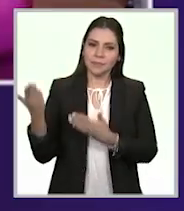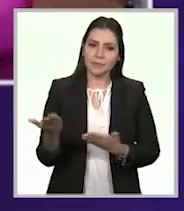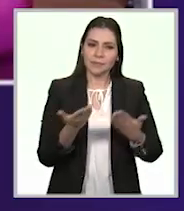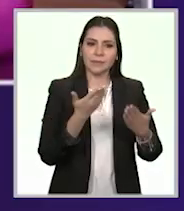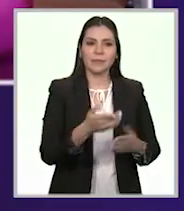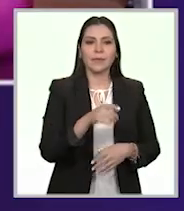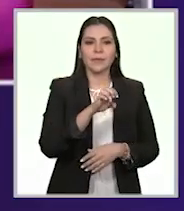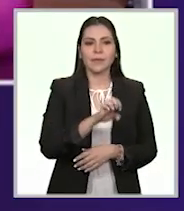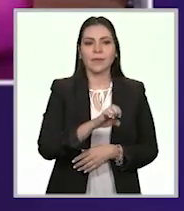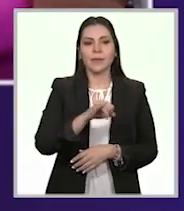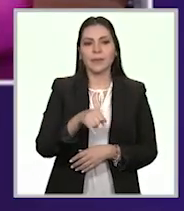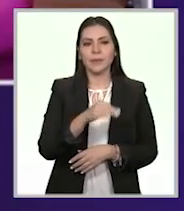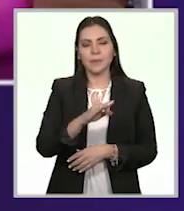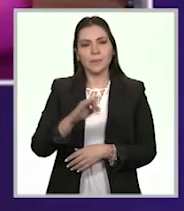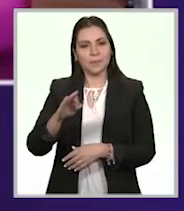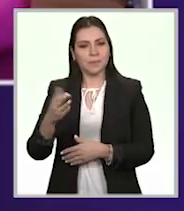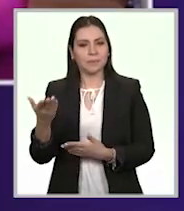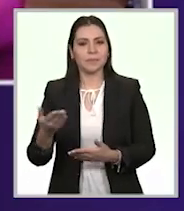Escuela Judicial.